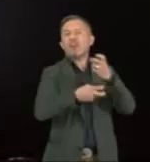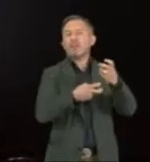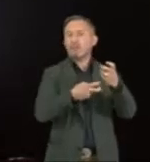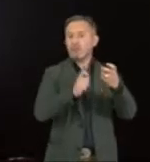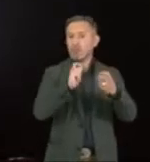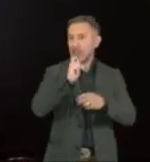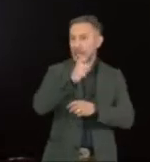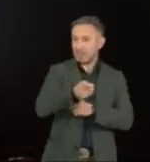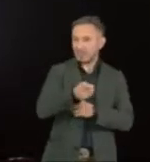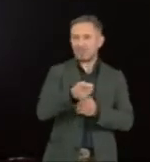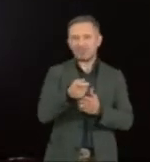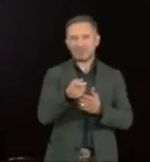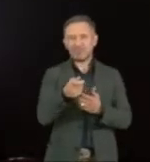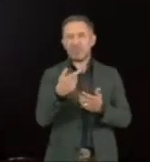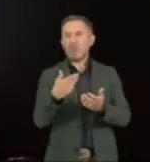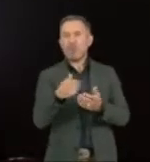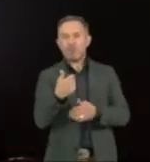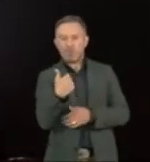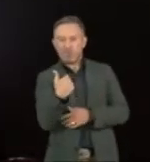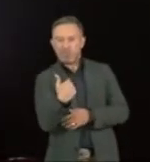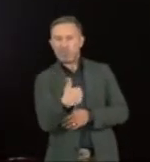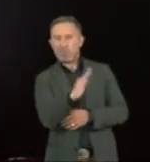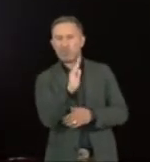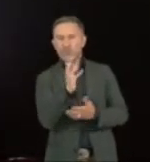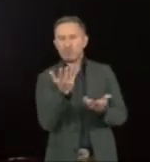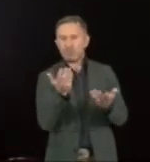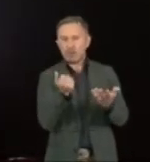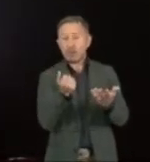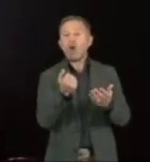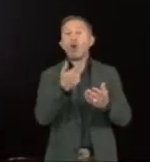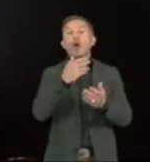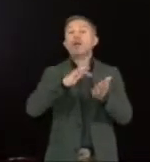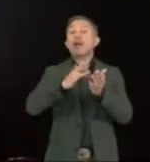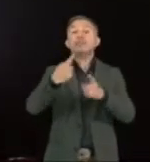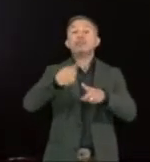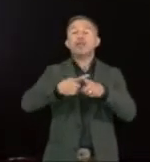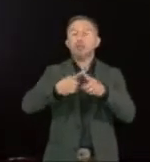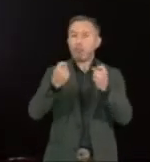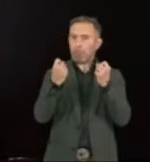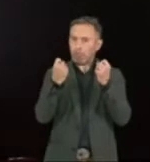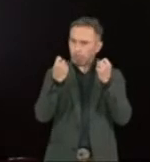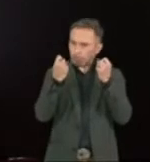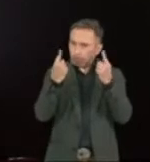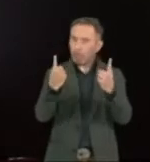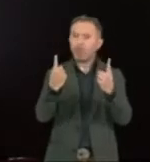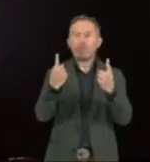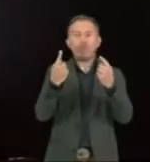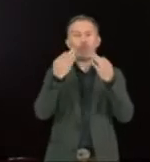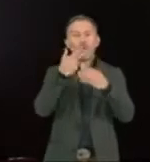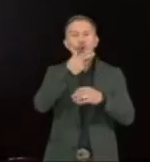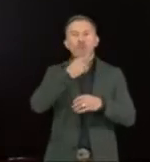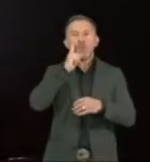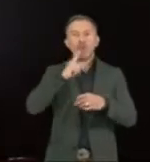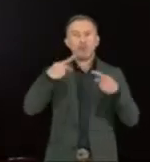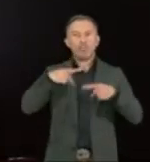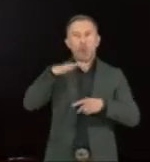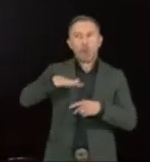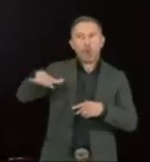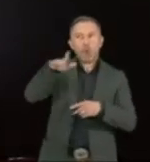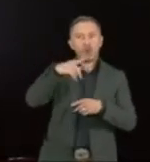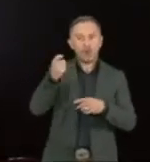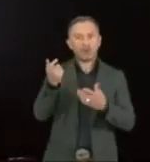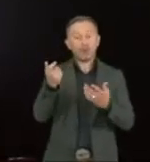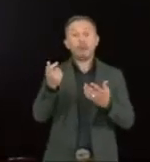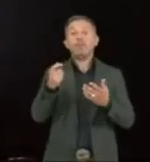la lección que hoy una vez más nos han dado a todas y todas las ciudadanas y los ciudadanos gracias a quienes aceptaron ser